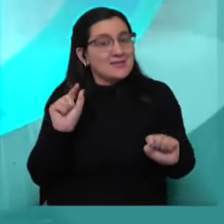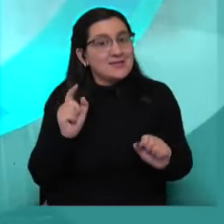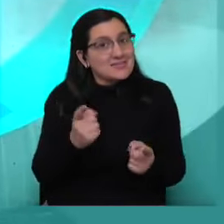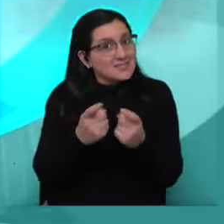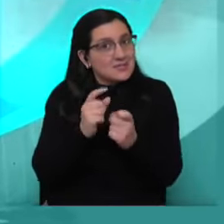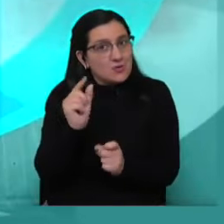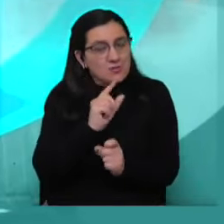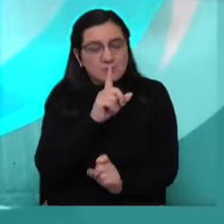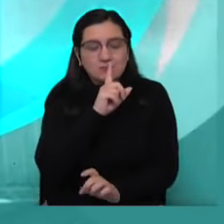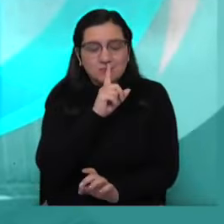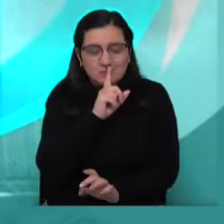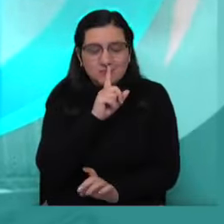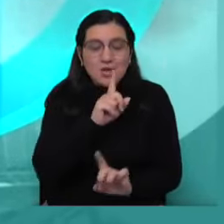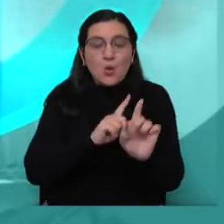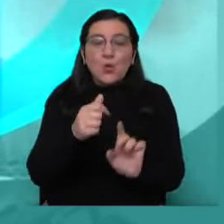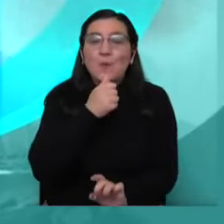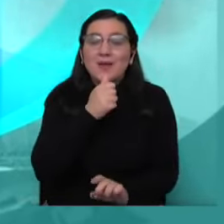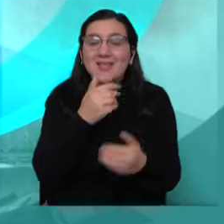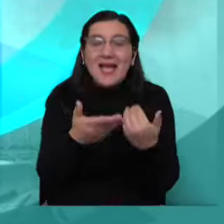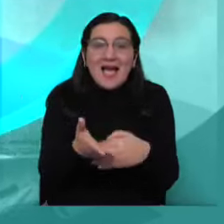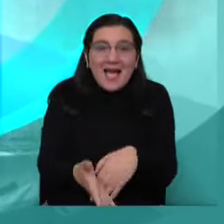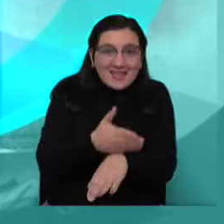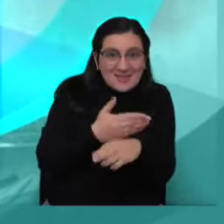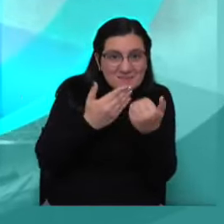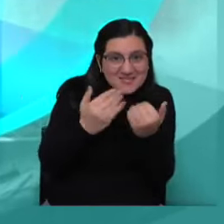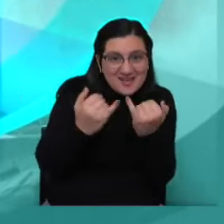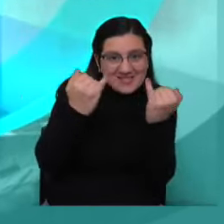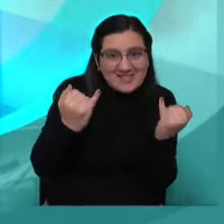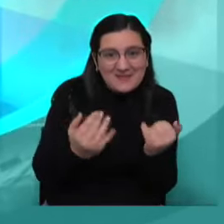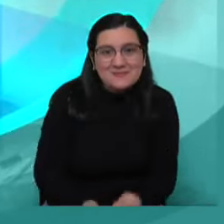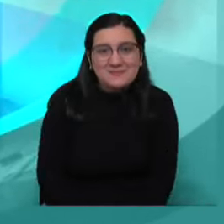silencio y un par de mates antes de arrancar el